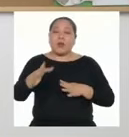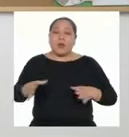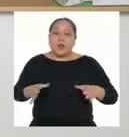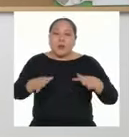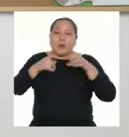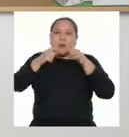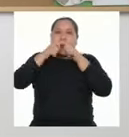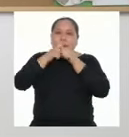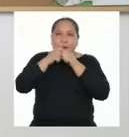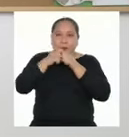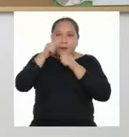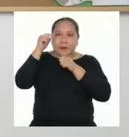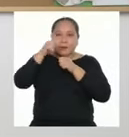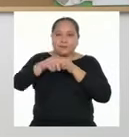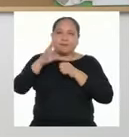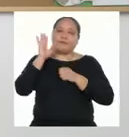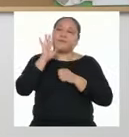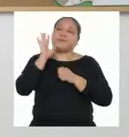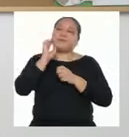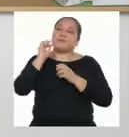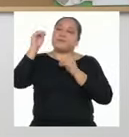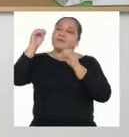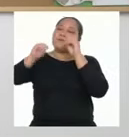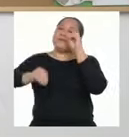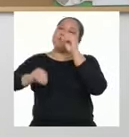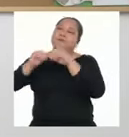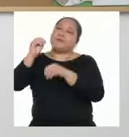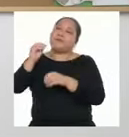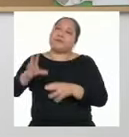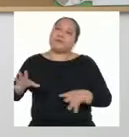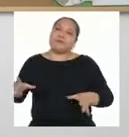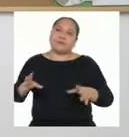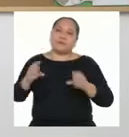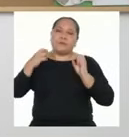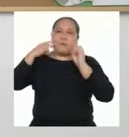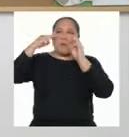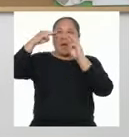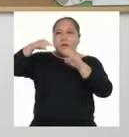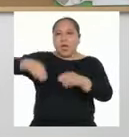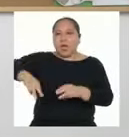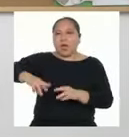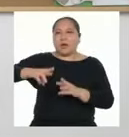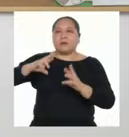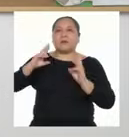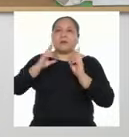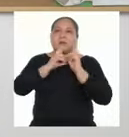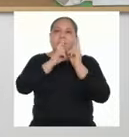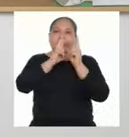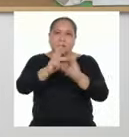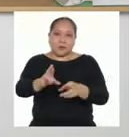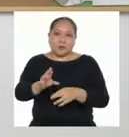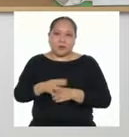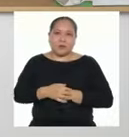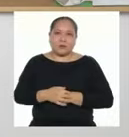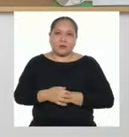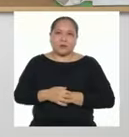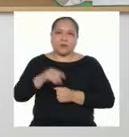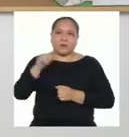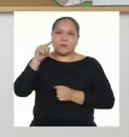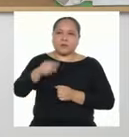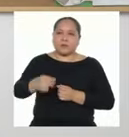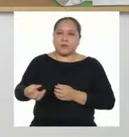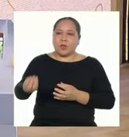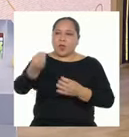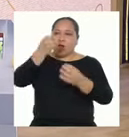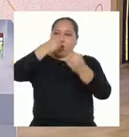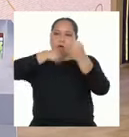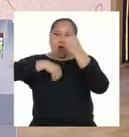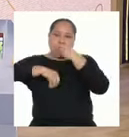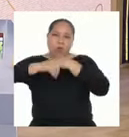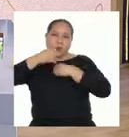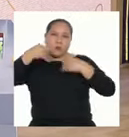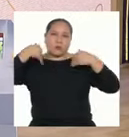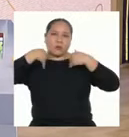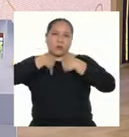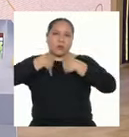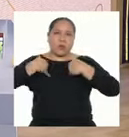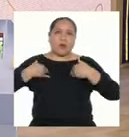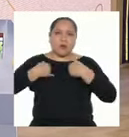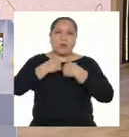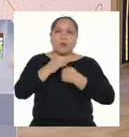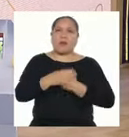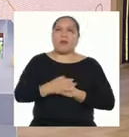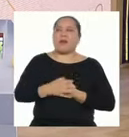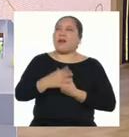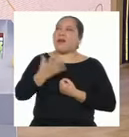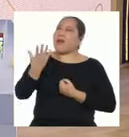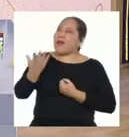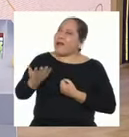plástico termina siendo arrojado en los mares y ríos, siendo consumidos por la fauna marina.